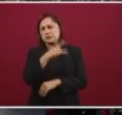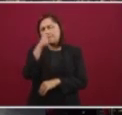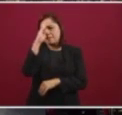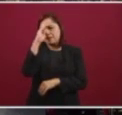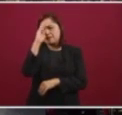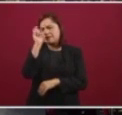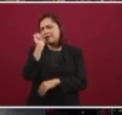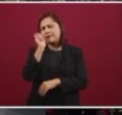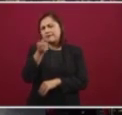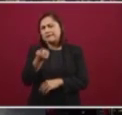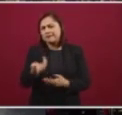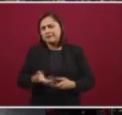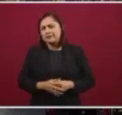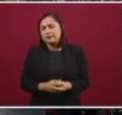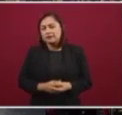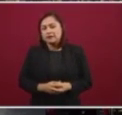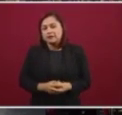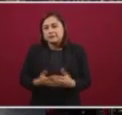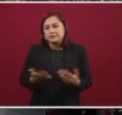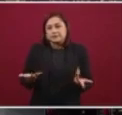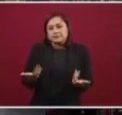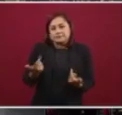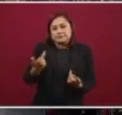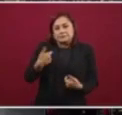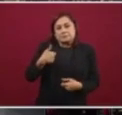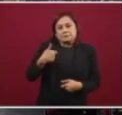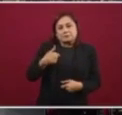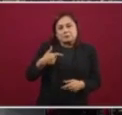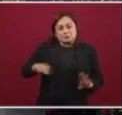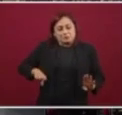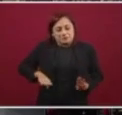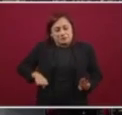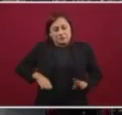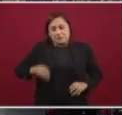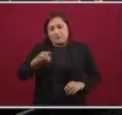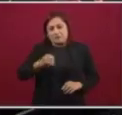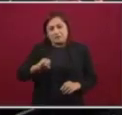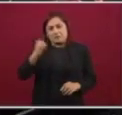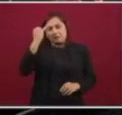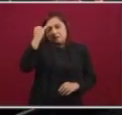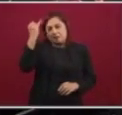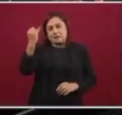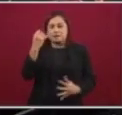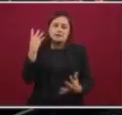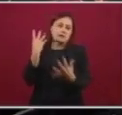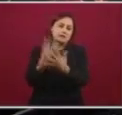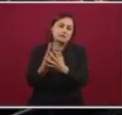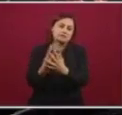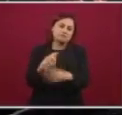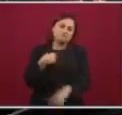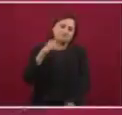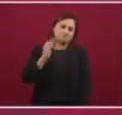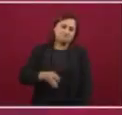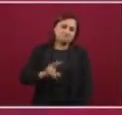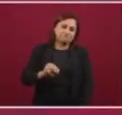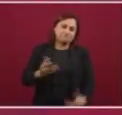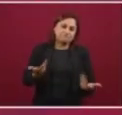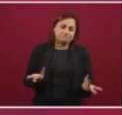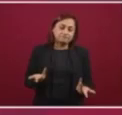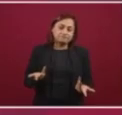estoy de acuerdo con las cárceles? Bueno, pero cometió delitos. Pues sí,